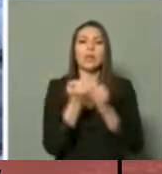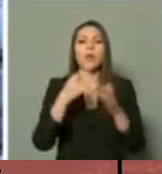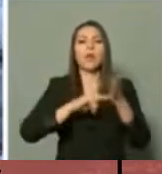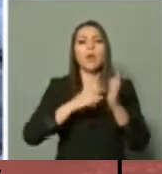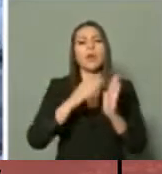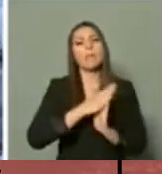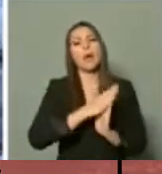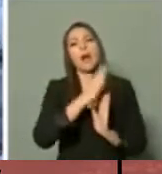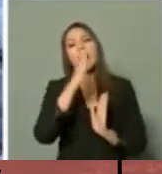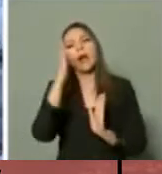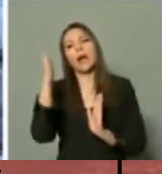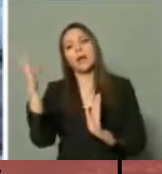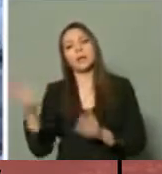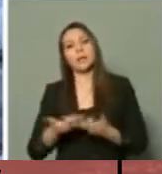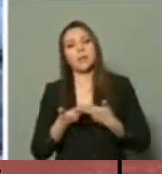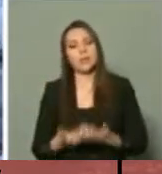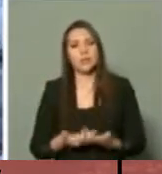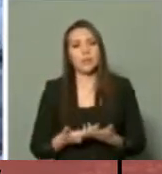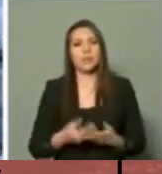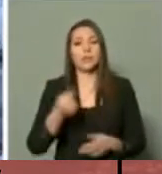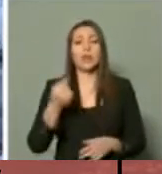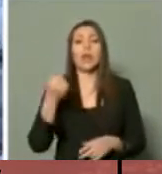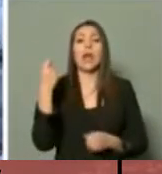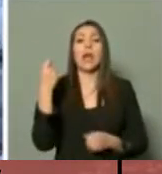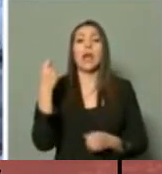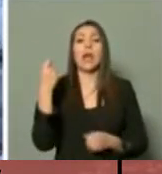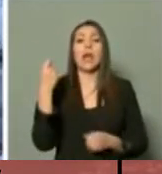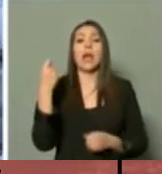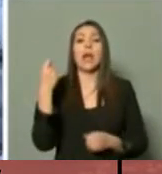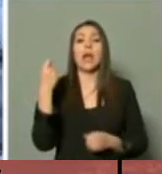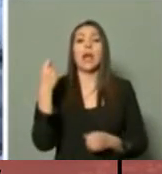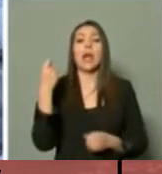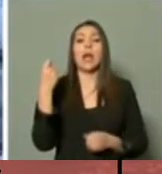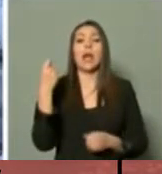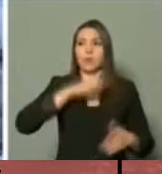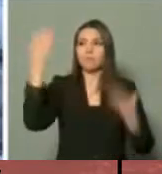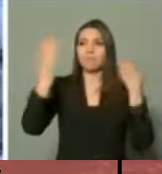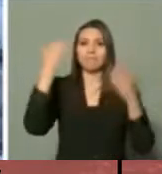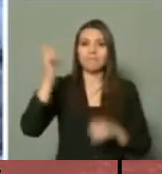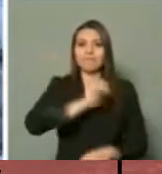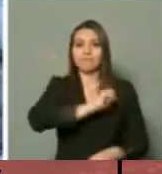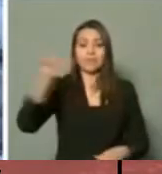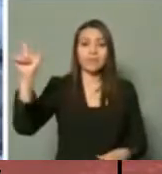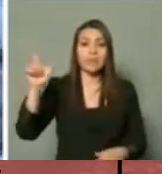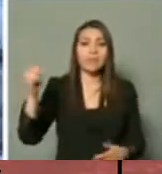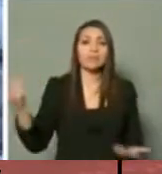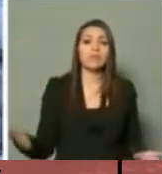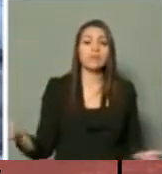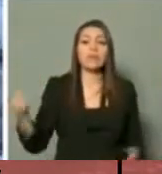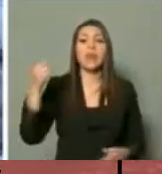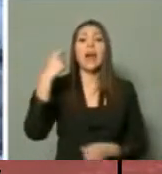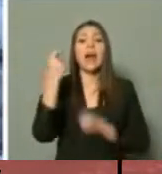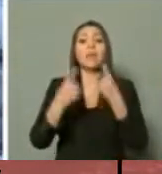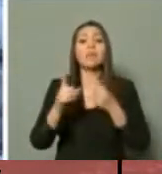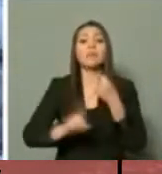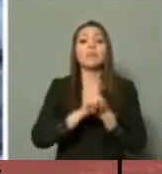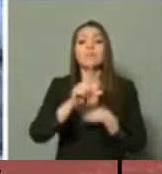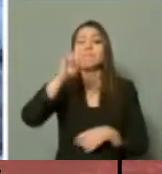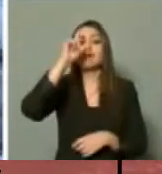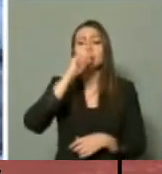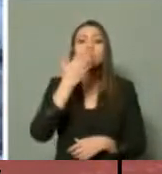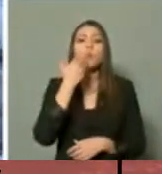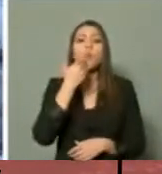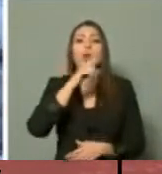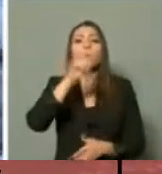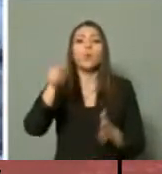extendidos. Muchas personas hoy en día podrían ser grandes profesionistas. El problema fundamental que tienen es que no hay una guardería que